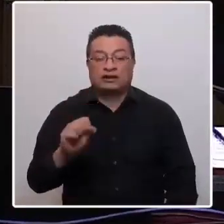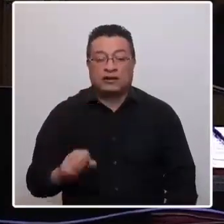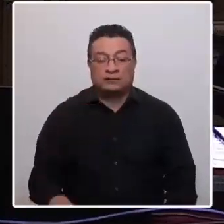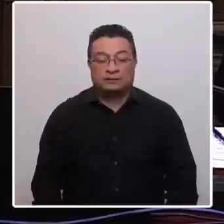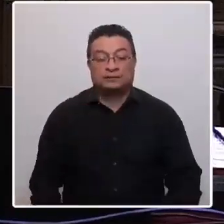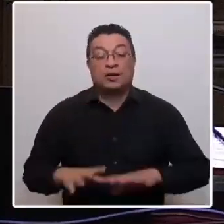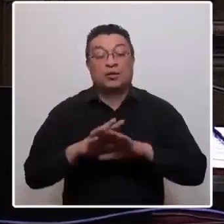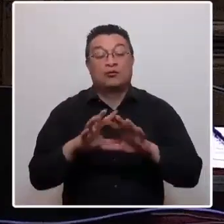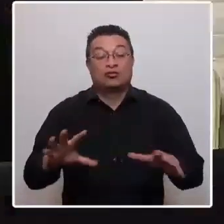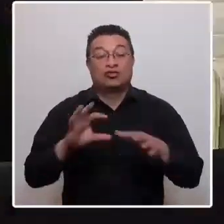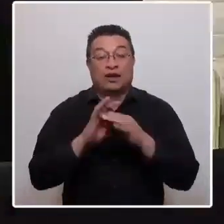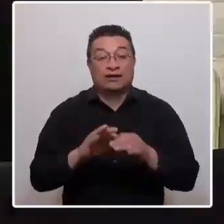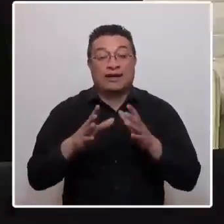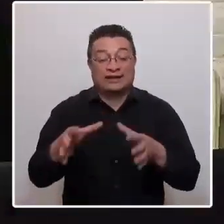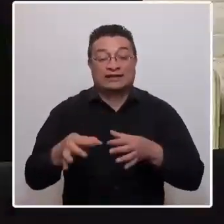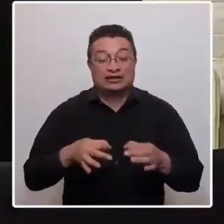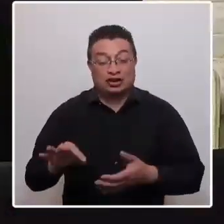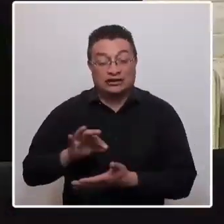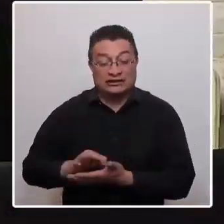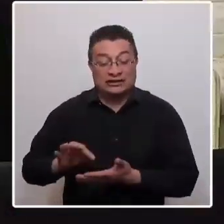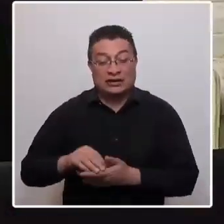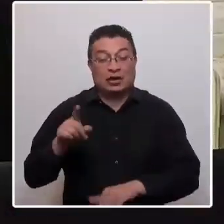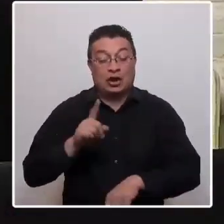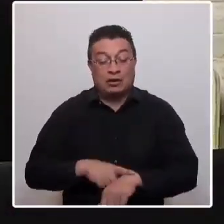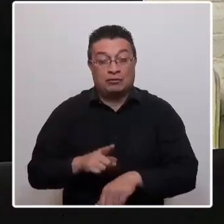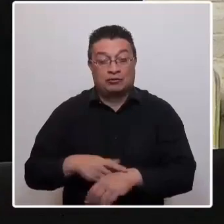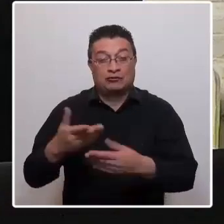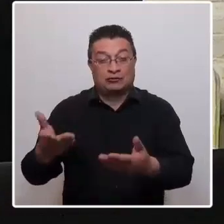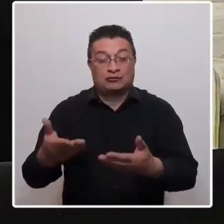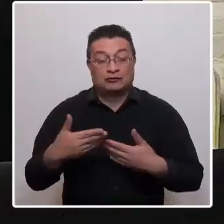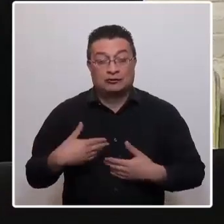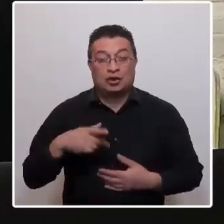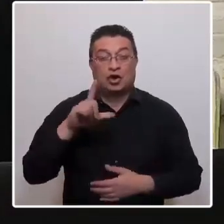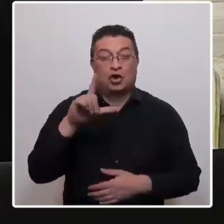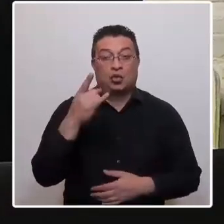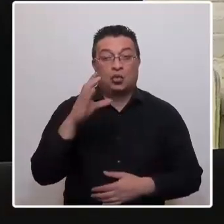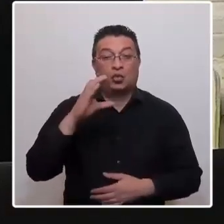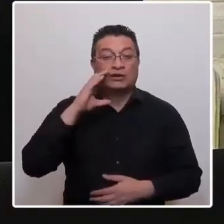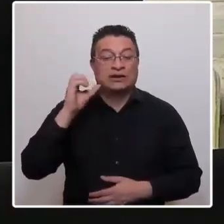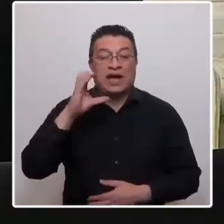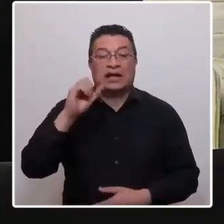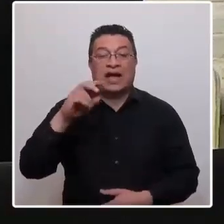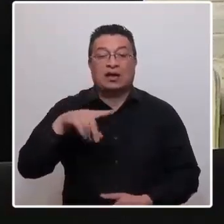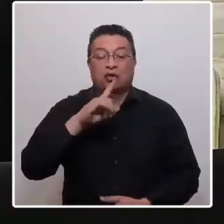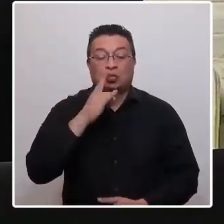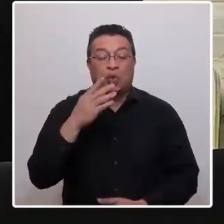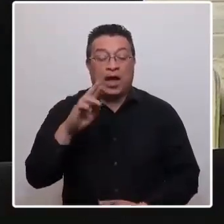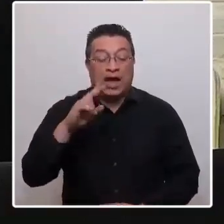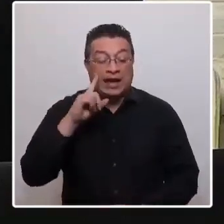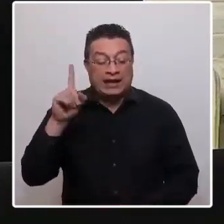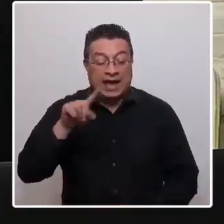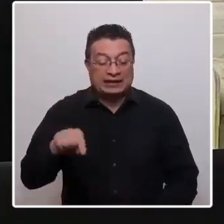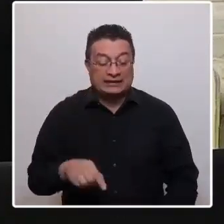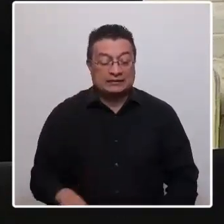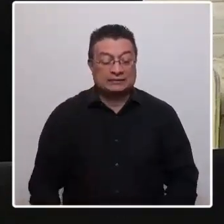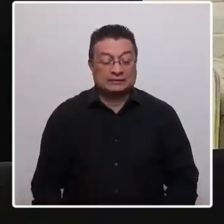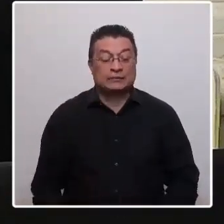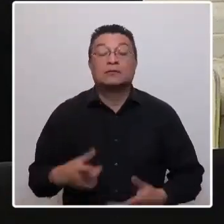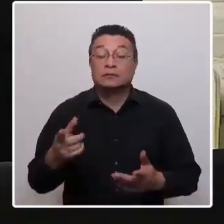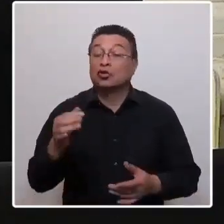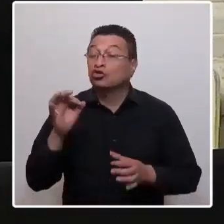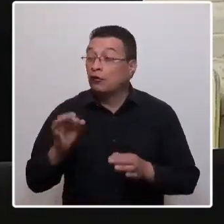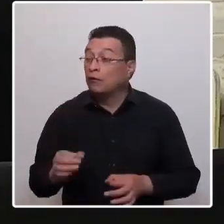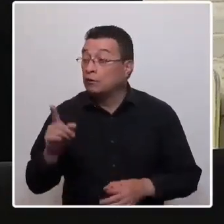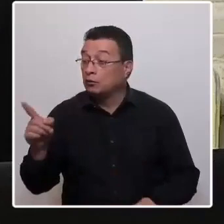Muchas gracias, señor secretario. Me va a dar sus minutos la convencional Rocío Cantuaria. Muy bien, confirme aquello, convencional Cantuarias, por